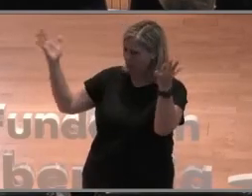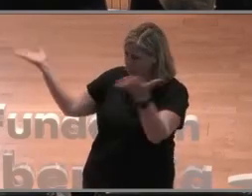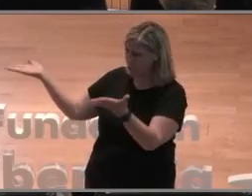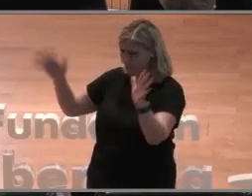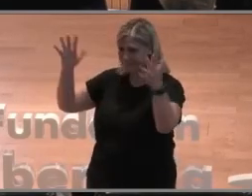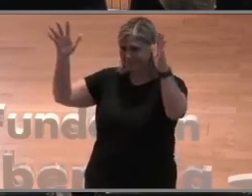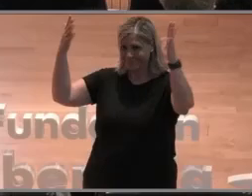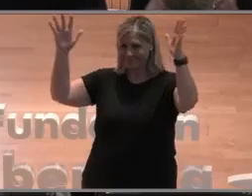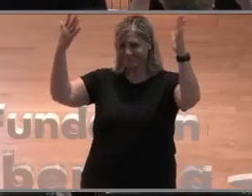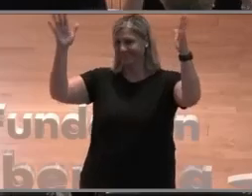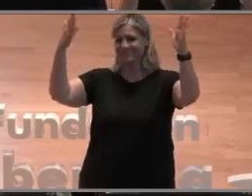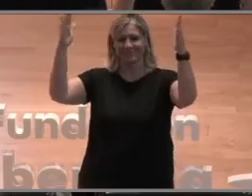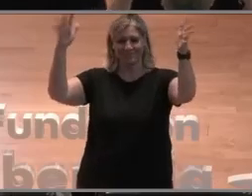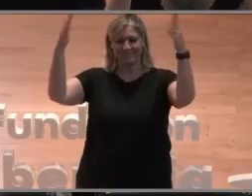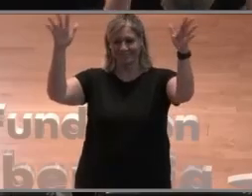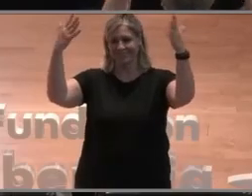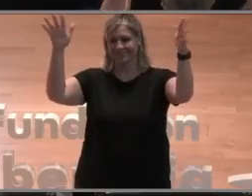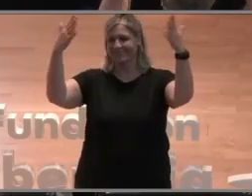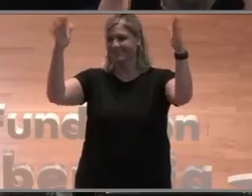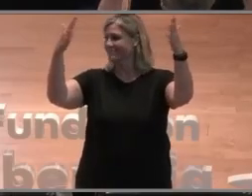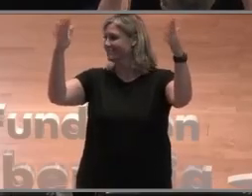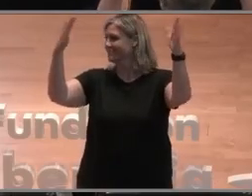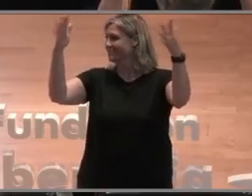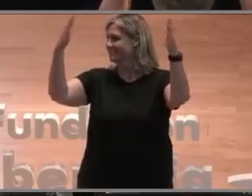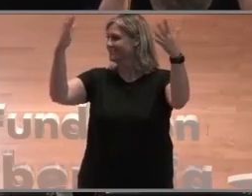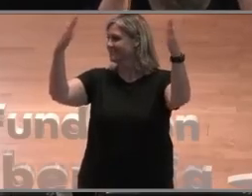ellos. Gracias.